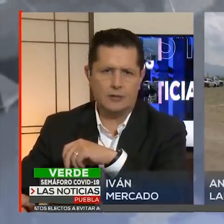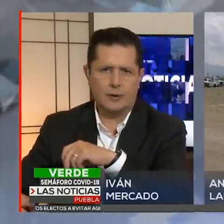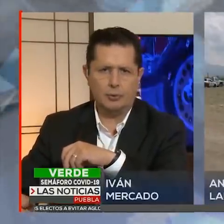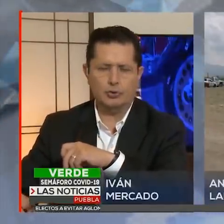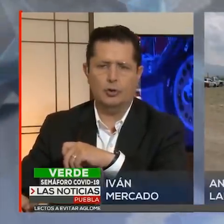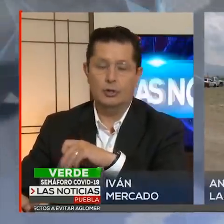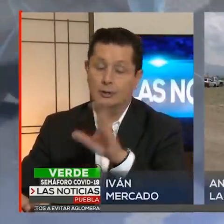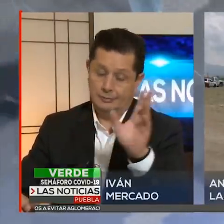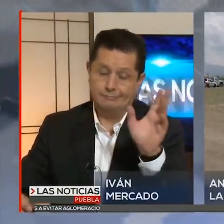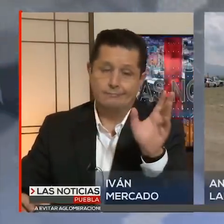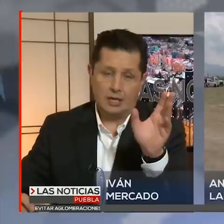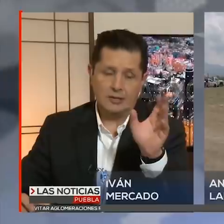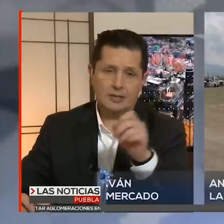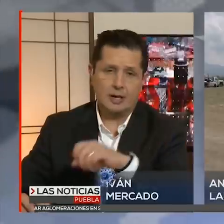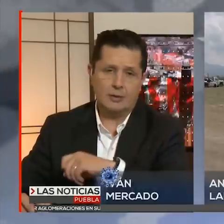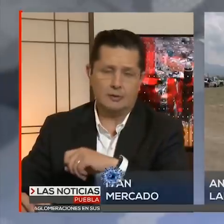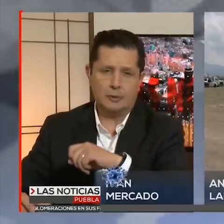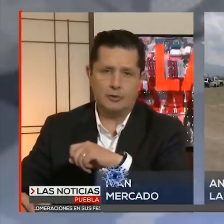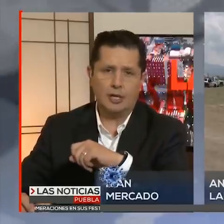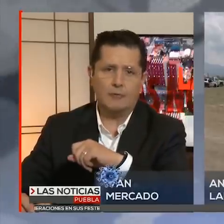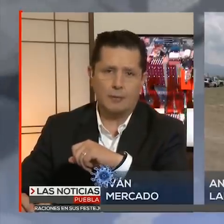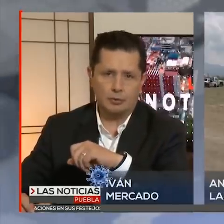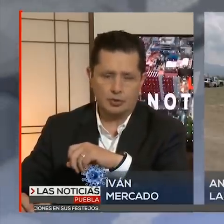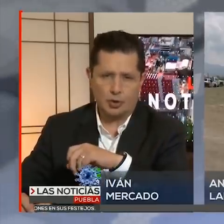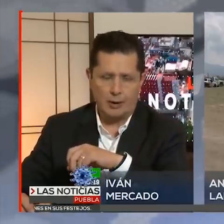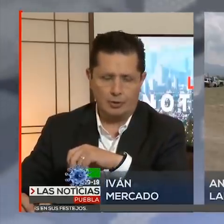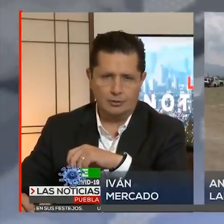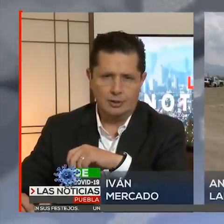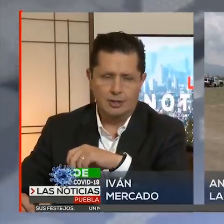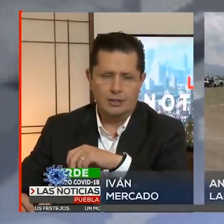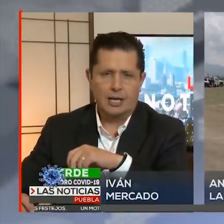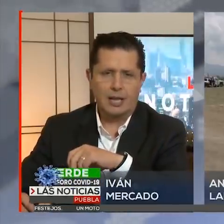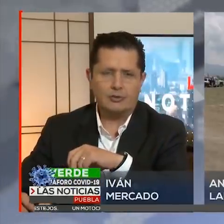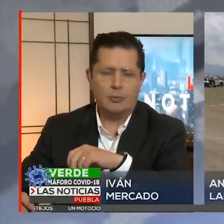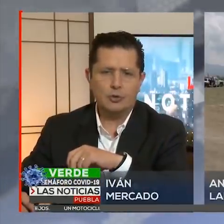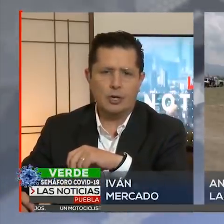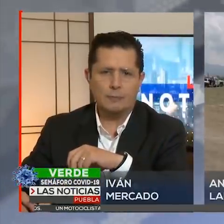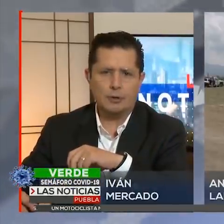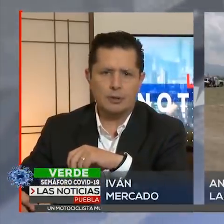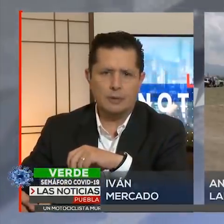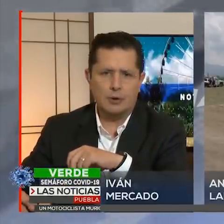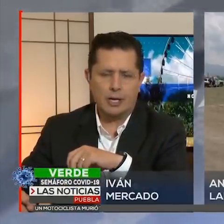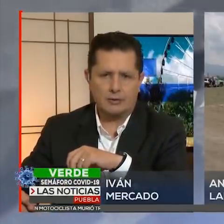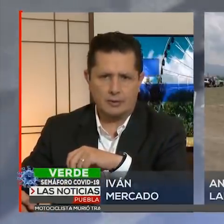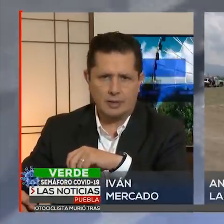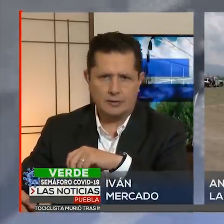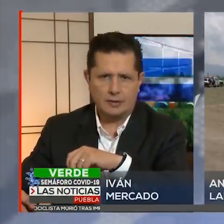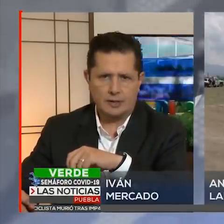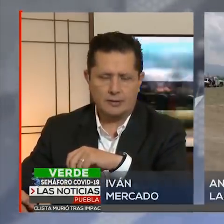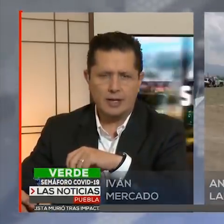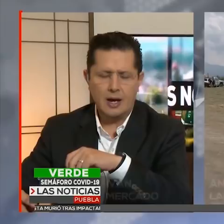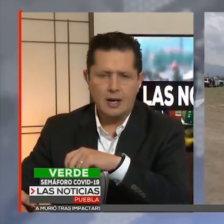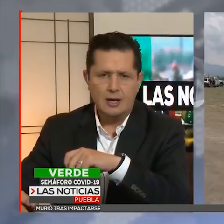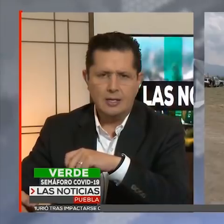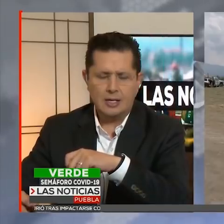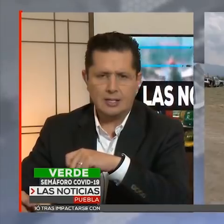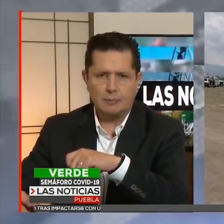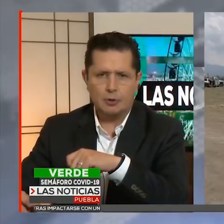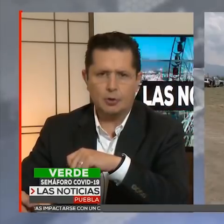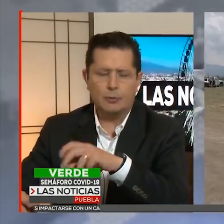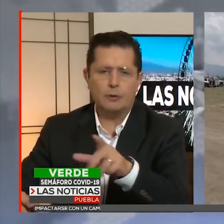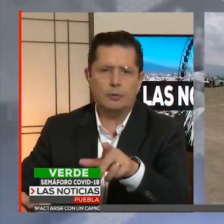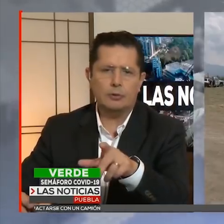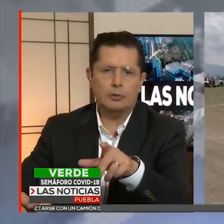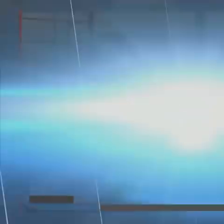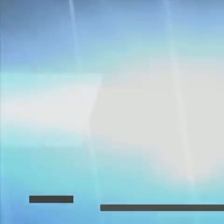atentos del famoso y aquí si cabe la expresión del famoso socavón te agradezco mucho el reporte en vivo gracia es gracias a la celia y